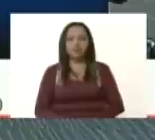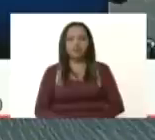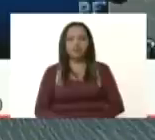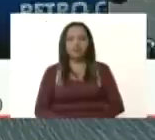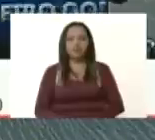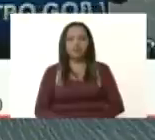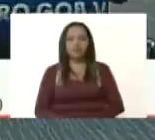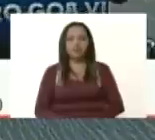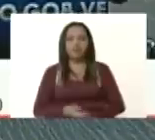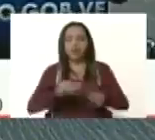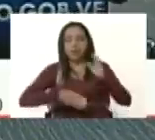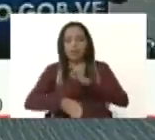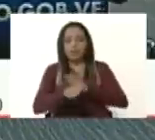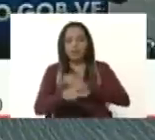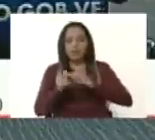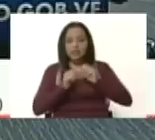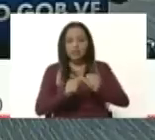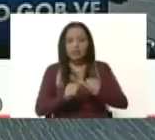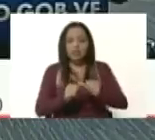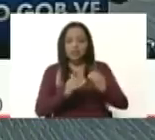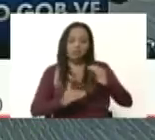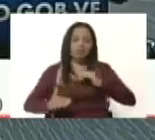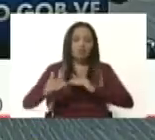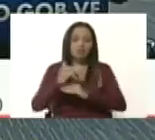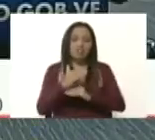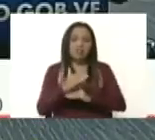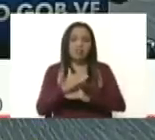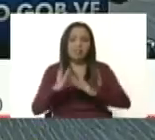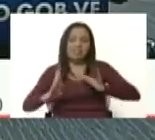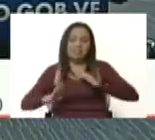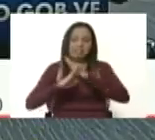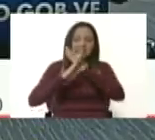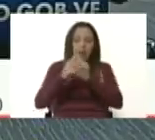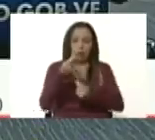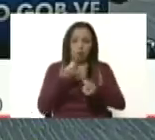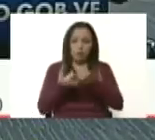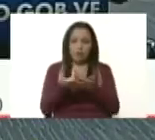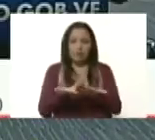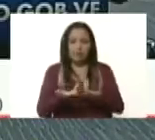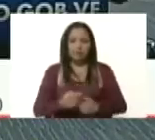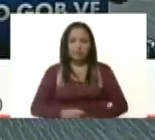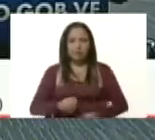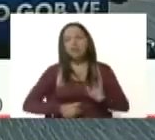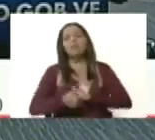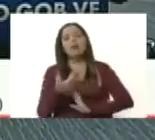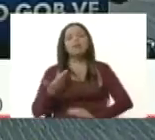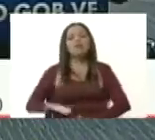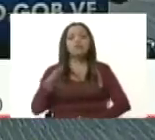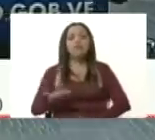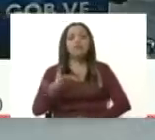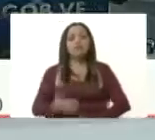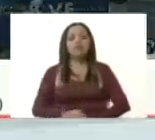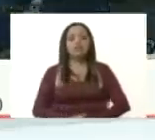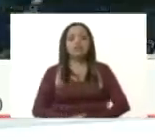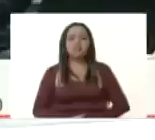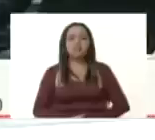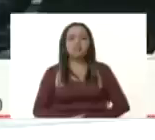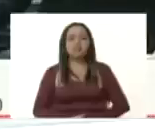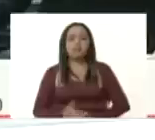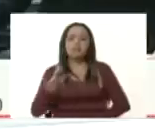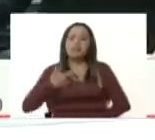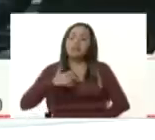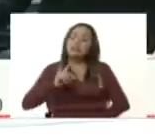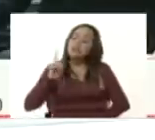Y salir adelante por encima de la guerra económica, que es lo más importante. Pero para eso